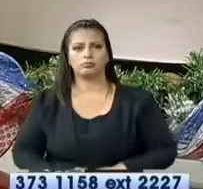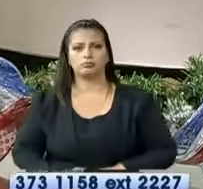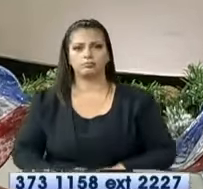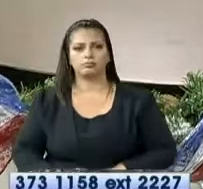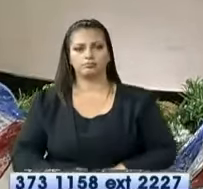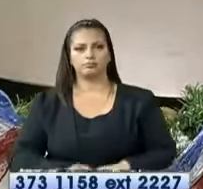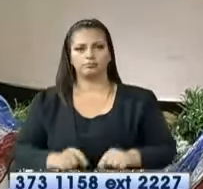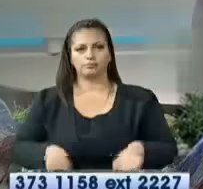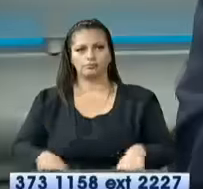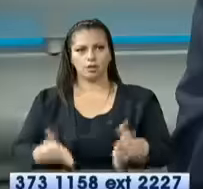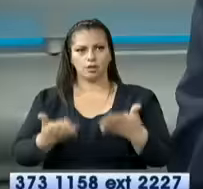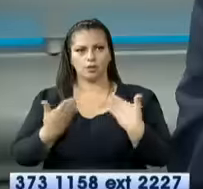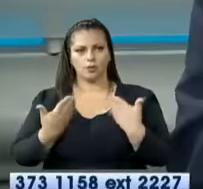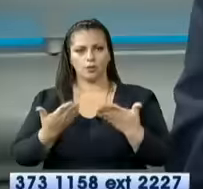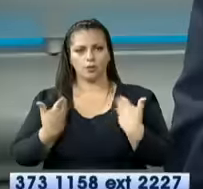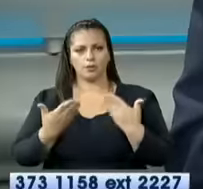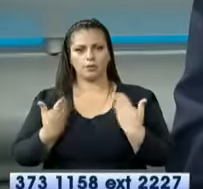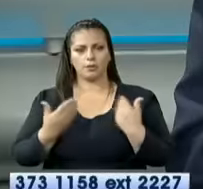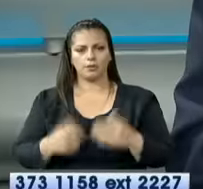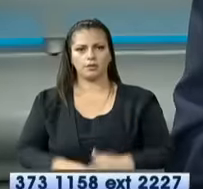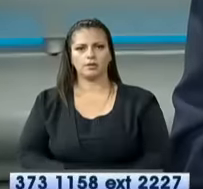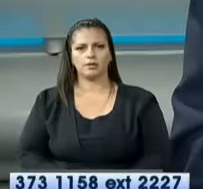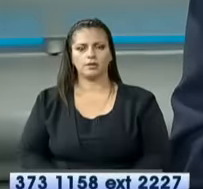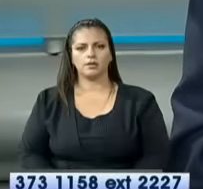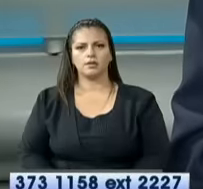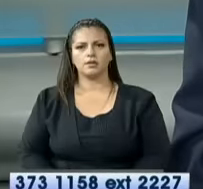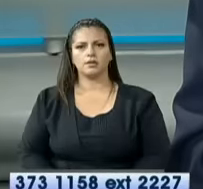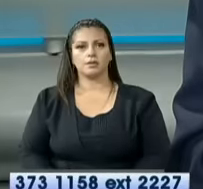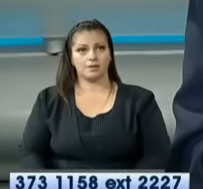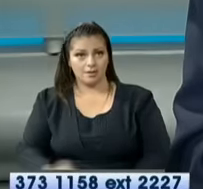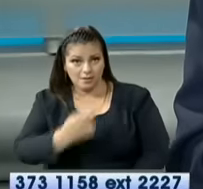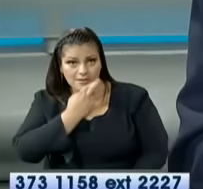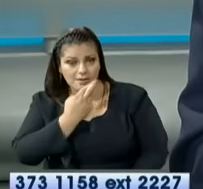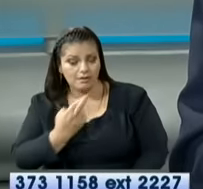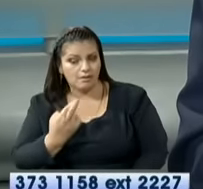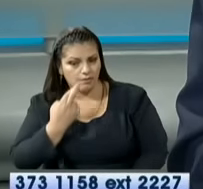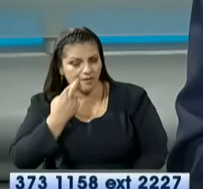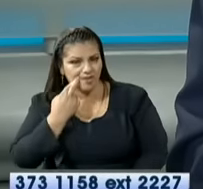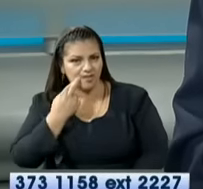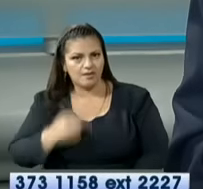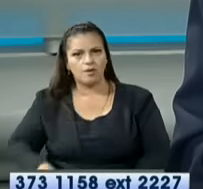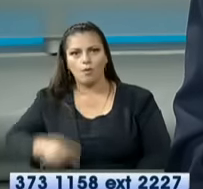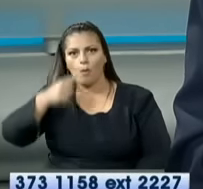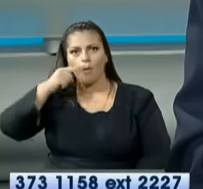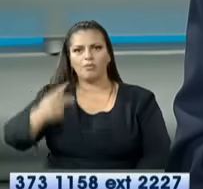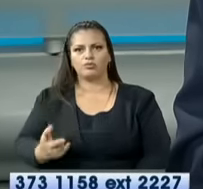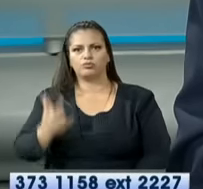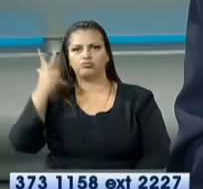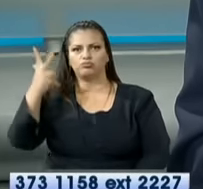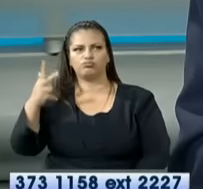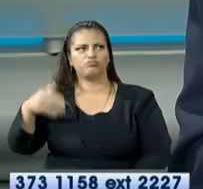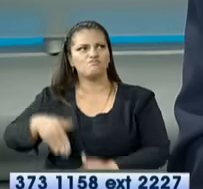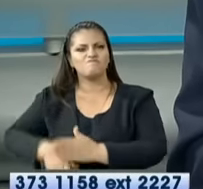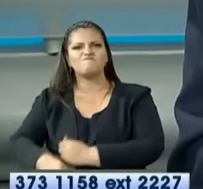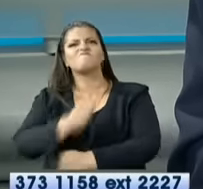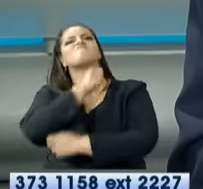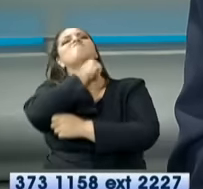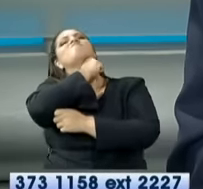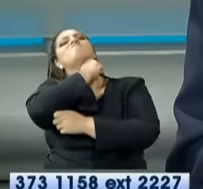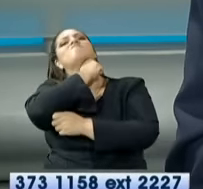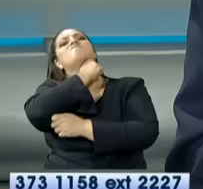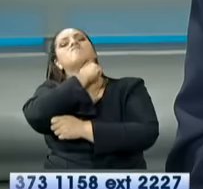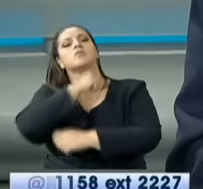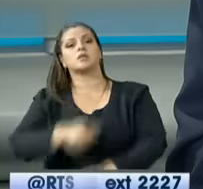en Guayaquil, un ciudadano resultó herido de bala en su mano izquierda al enfrentarse contra tres desconocidos que pretendieron asaltar su restaurante de